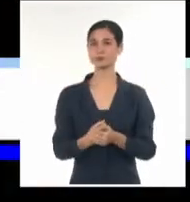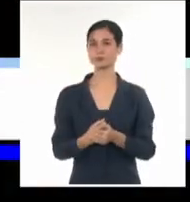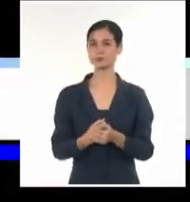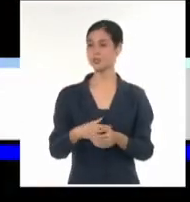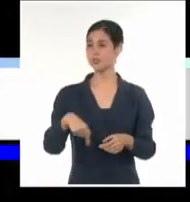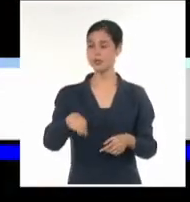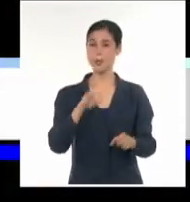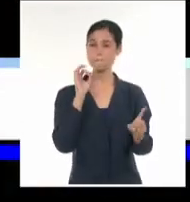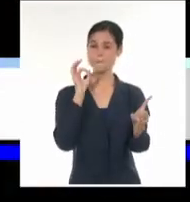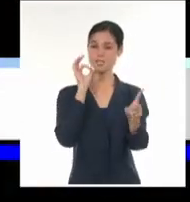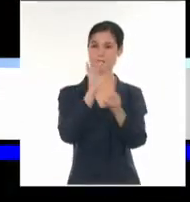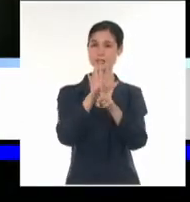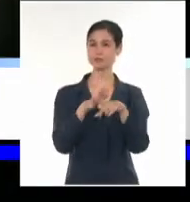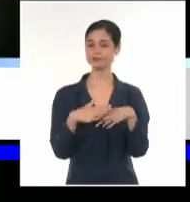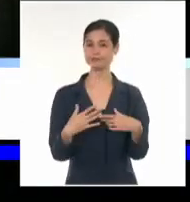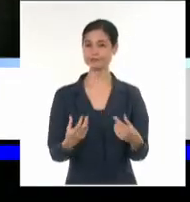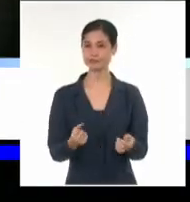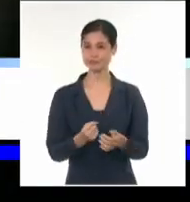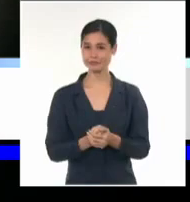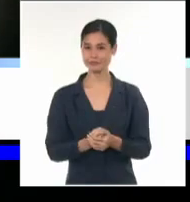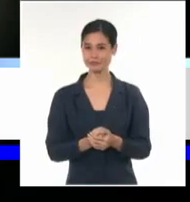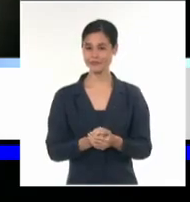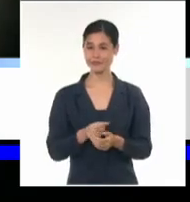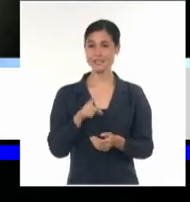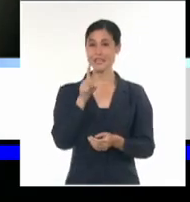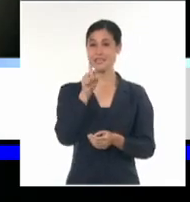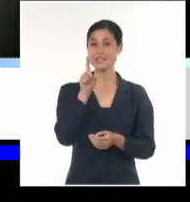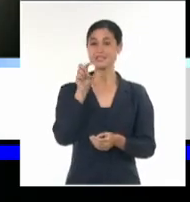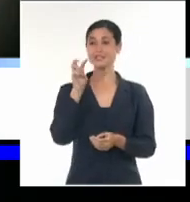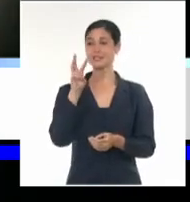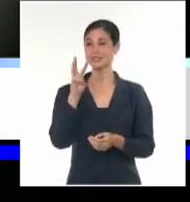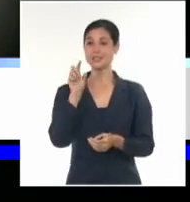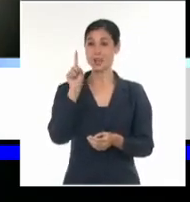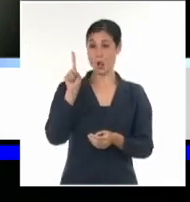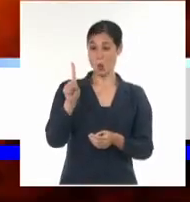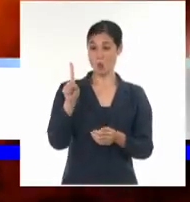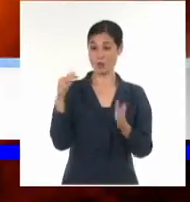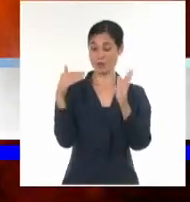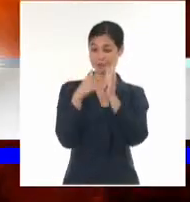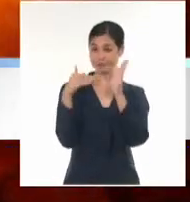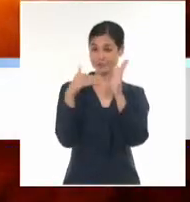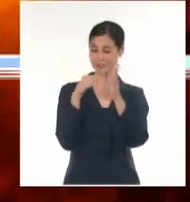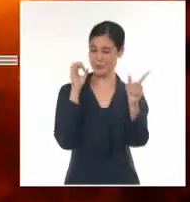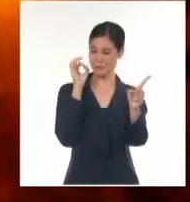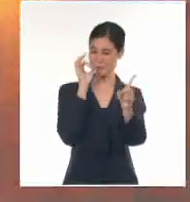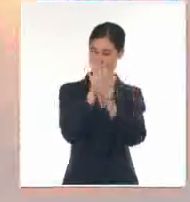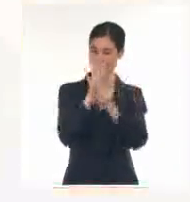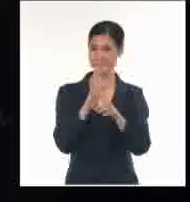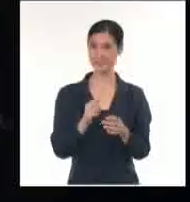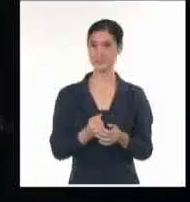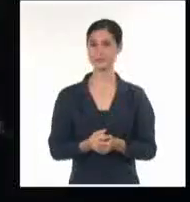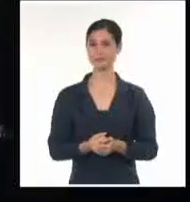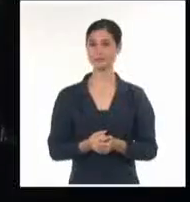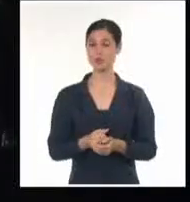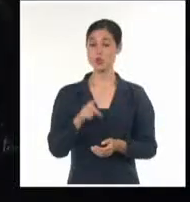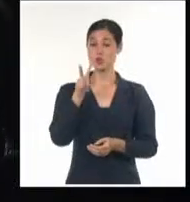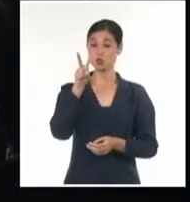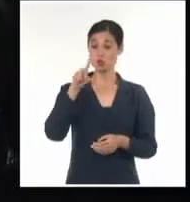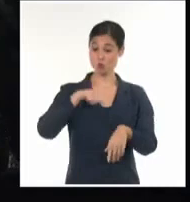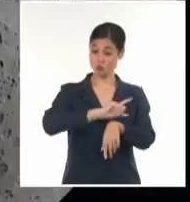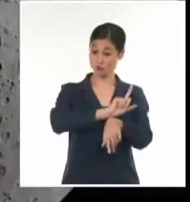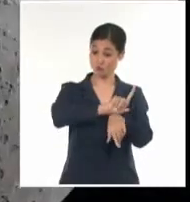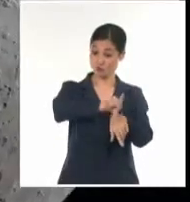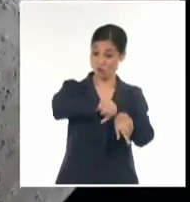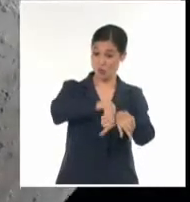las 13:39 minutos la duración completa del fenómeno será de 2 horas y 25 minutos de acuerdo con